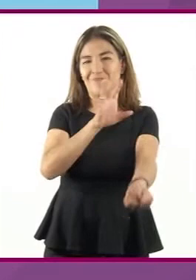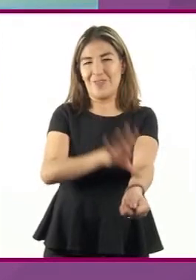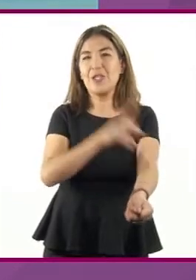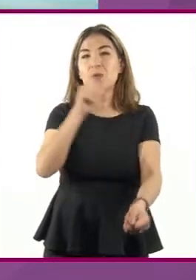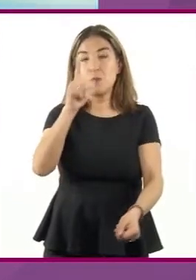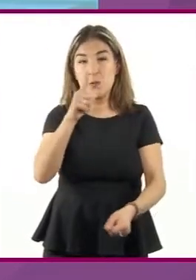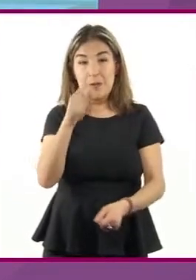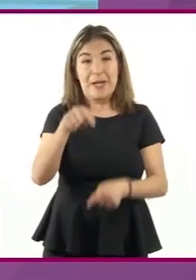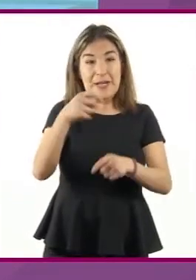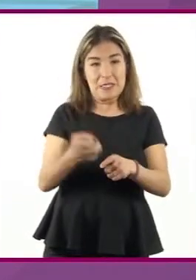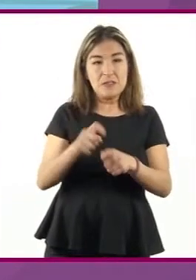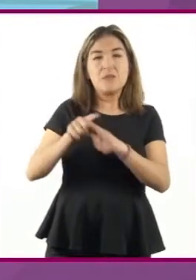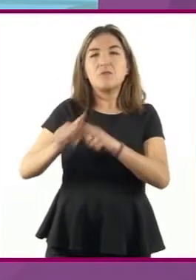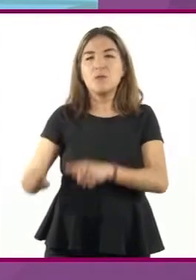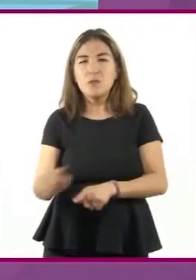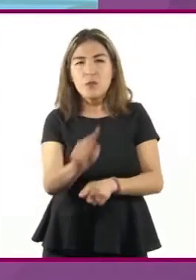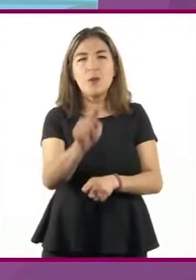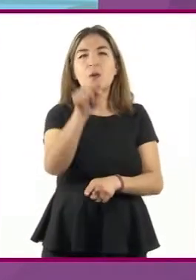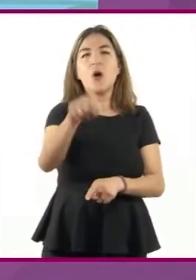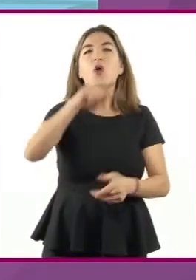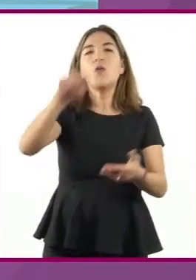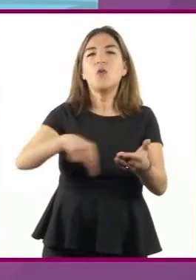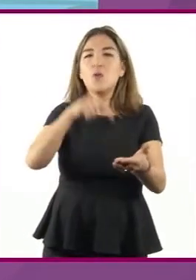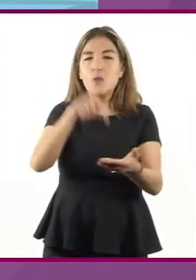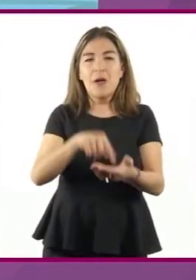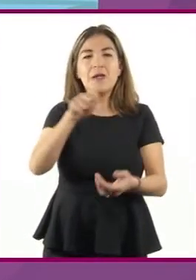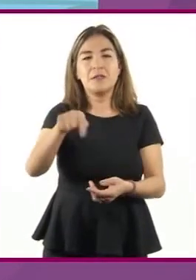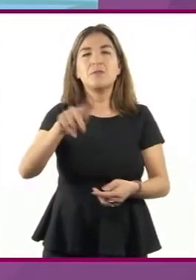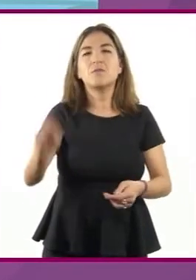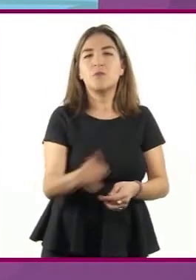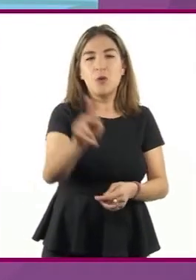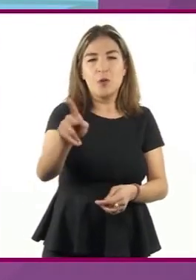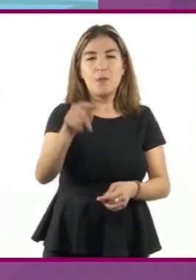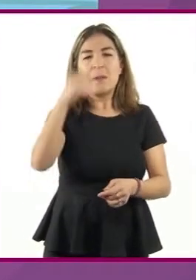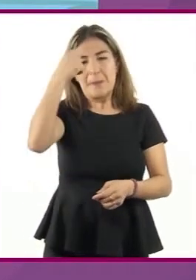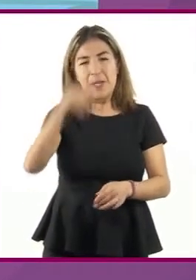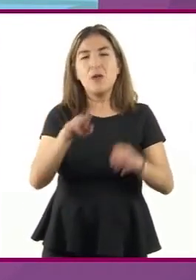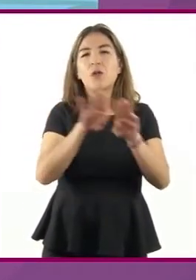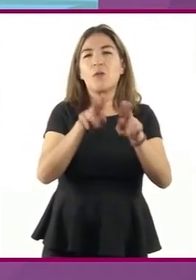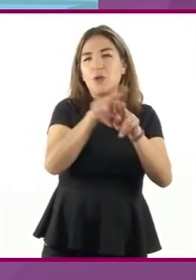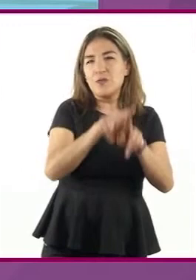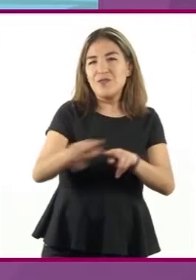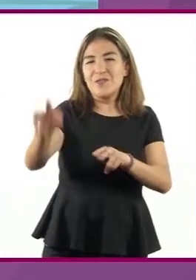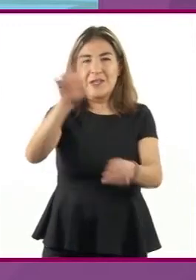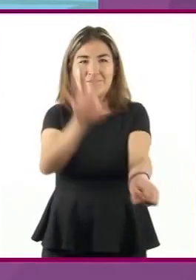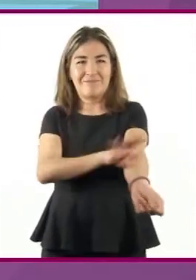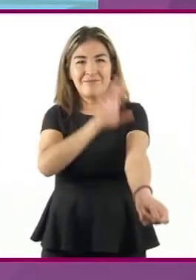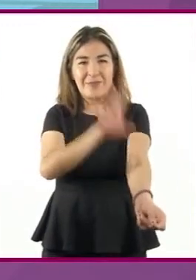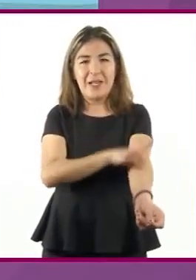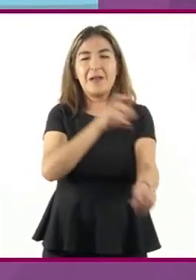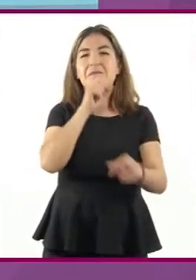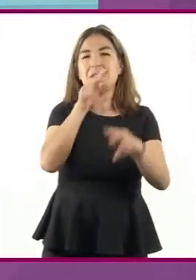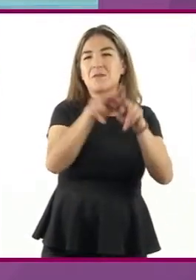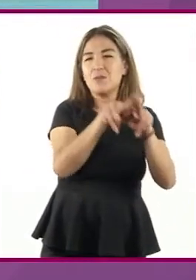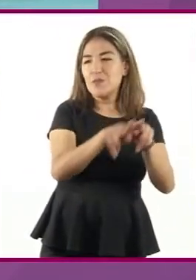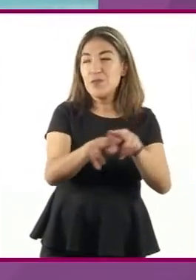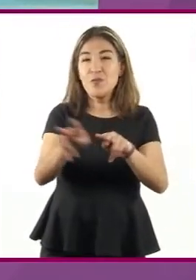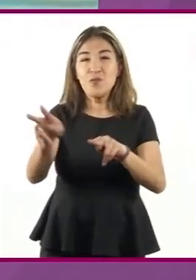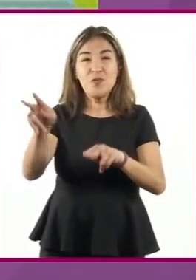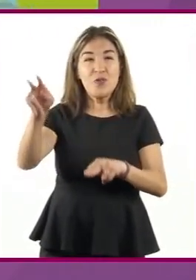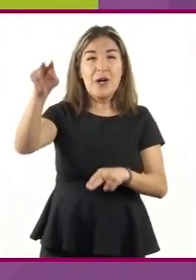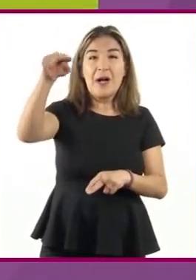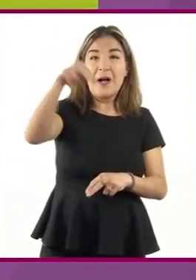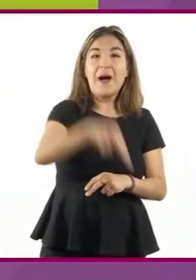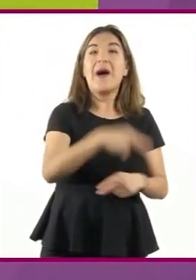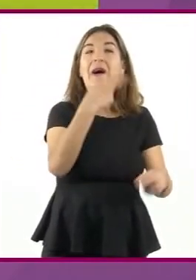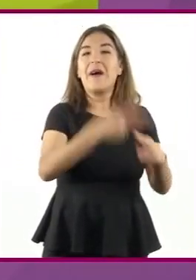y esta última se transporta a los poblados mediante líneas de alta tensión interconectadas entre sí. Para bajar su